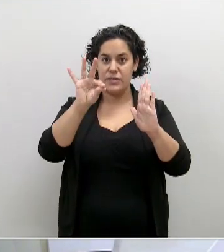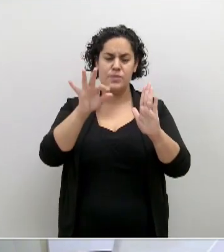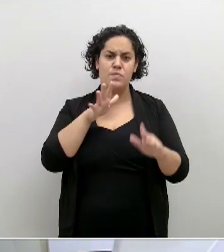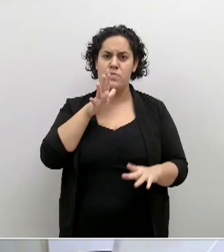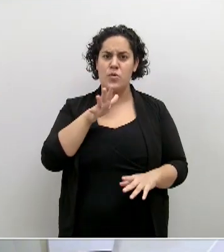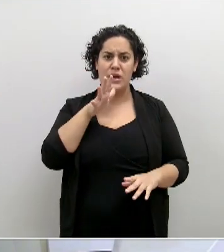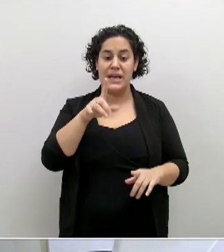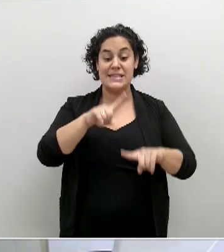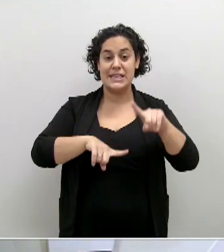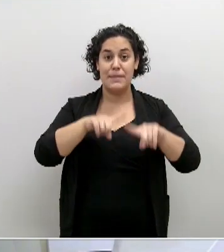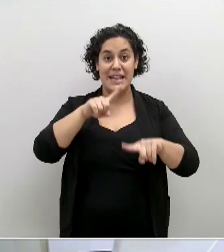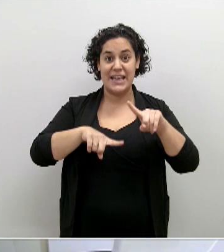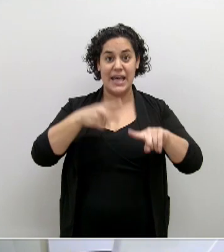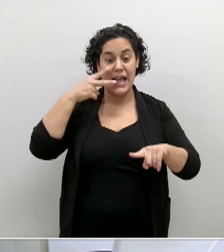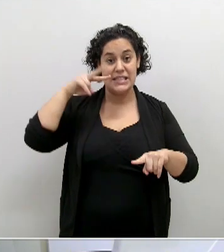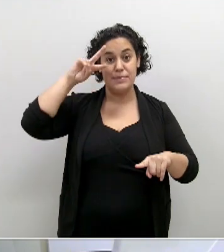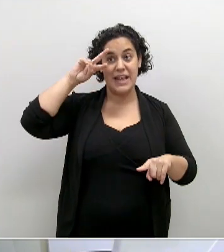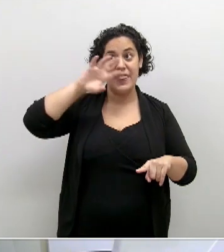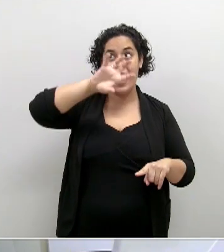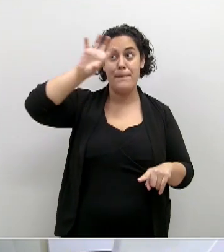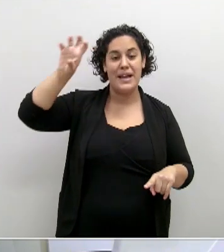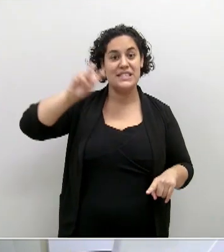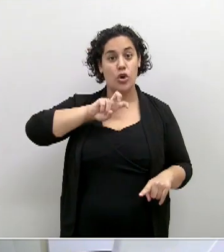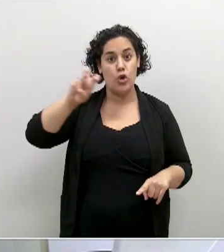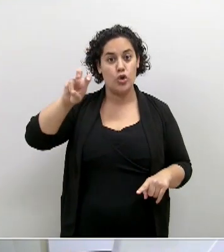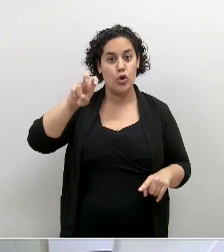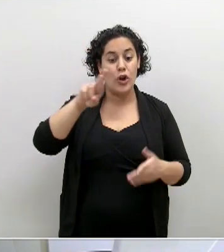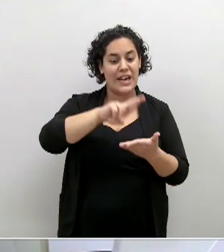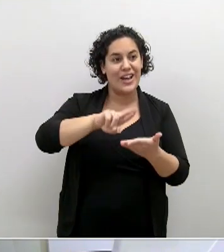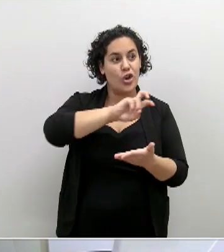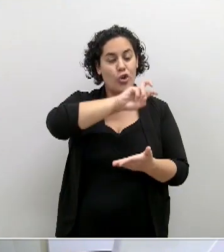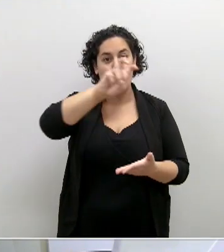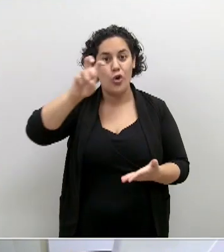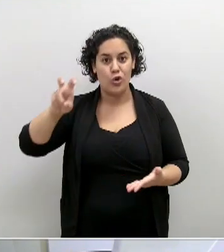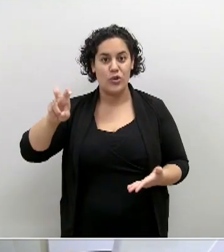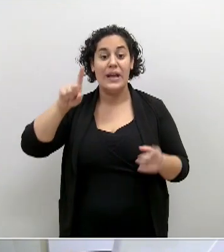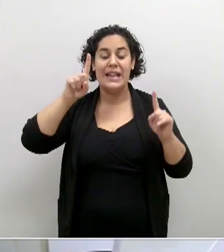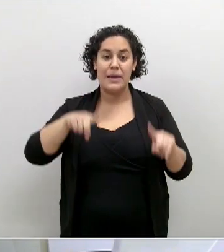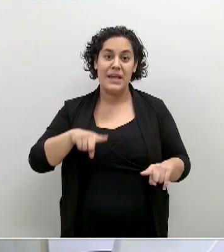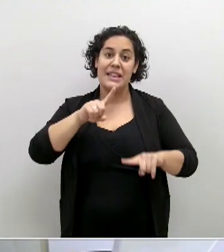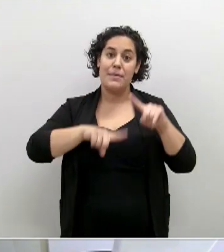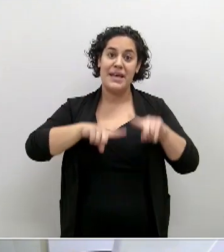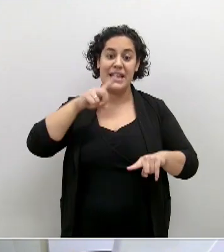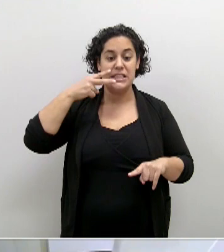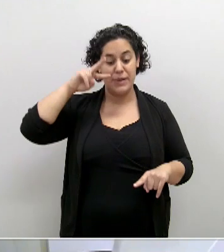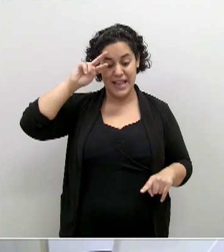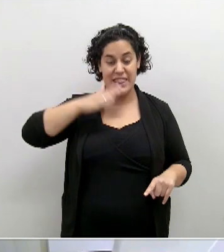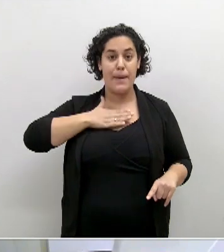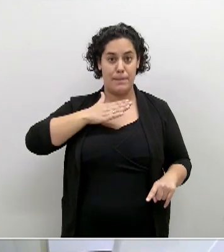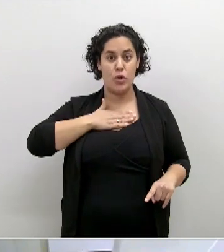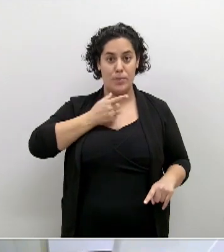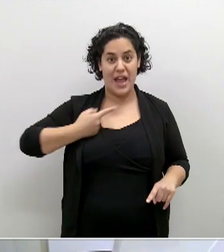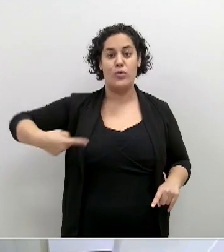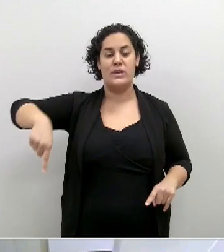función de la experiencia que se tiene en otros países y en otras regiones y en función de nuestra propia experiencia. Nuestra propia